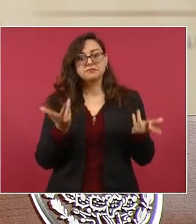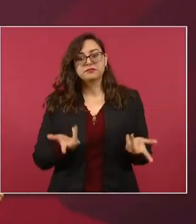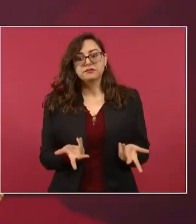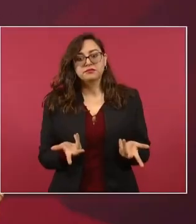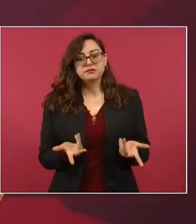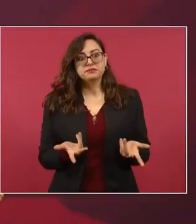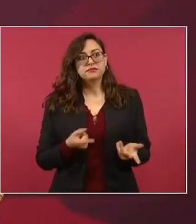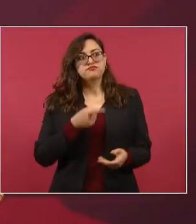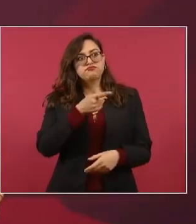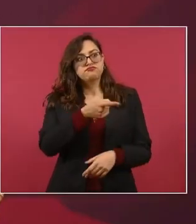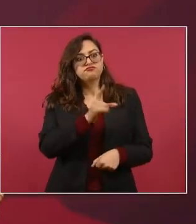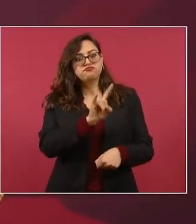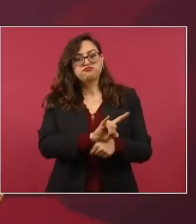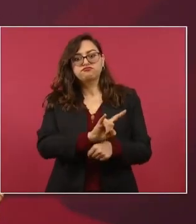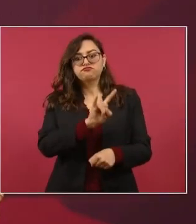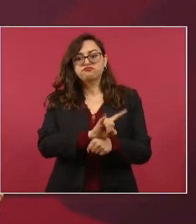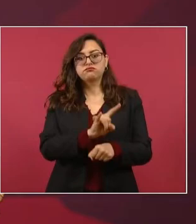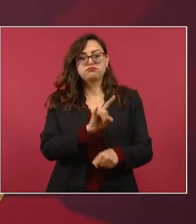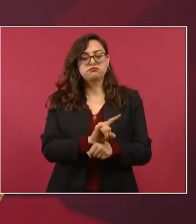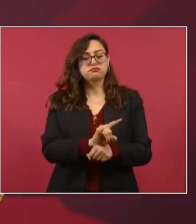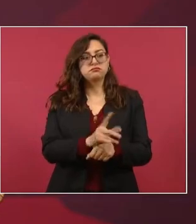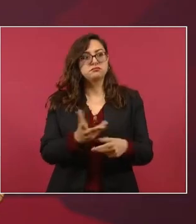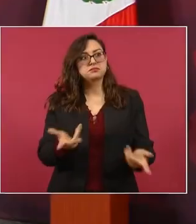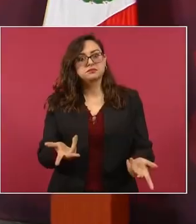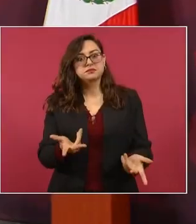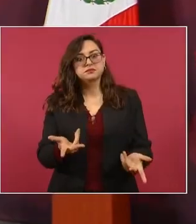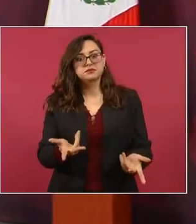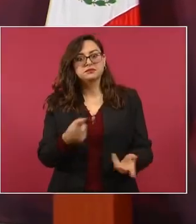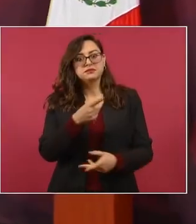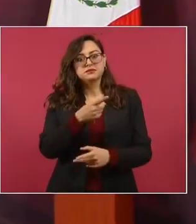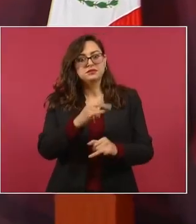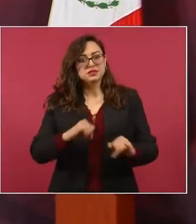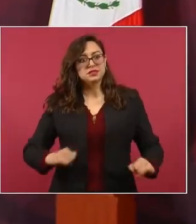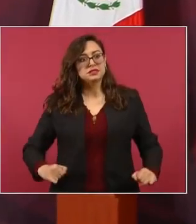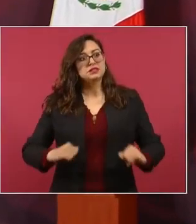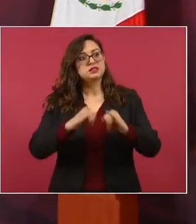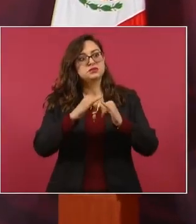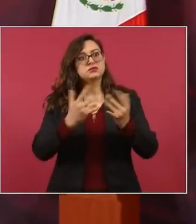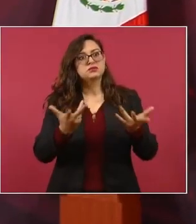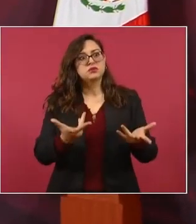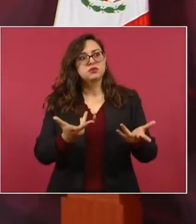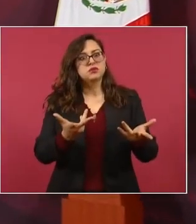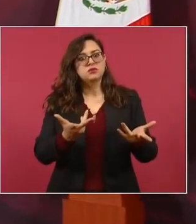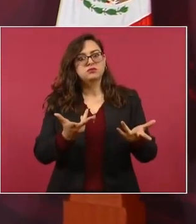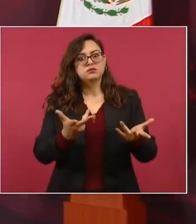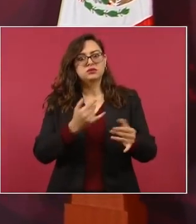están como de adorno. Esas son instituciones que requieren